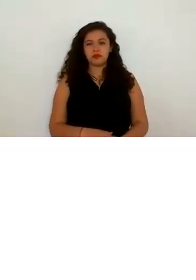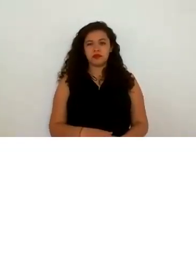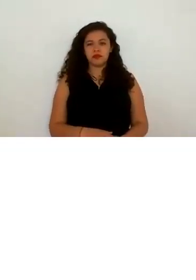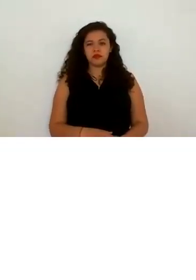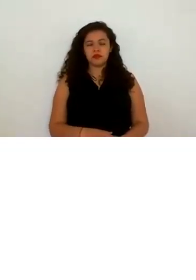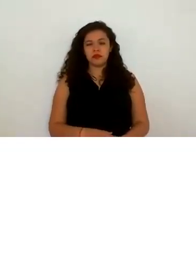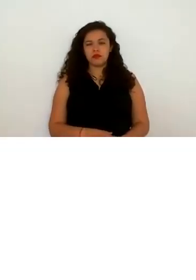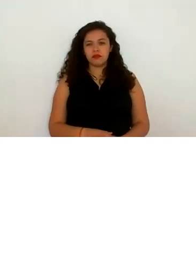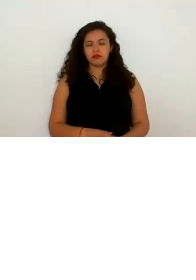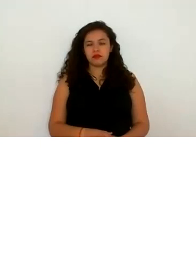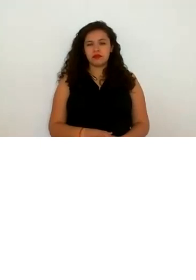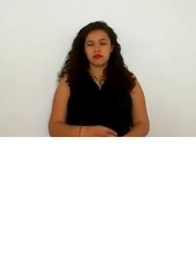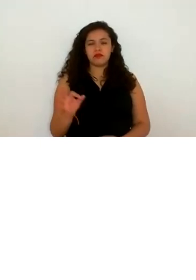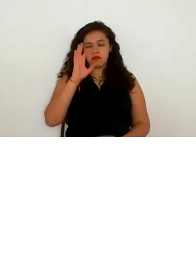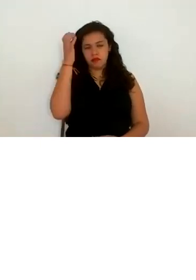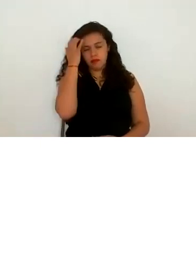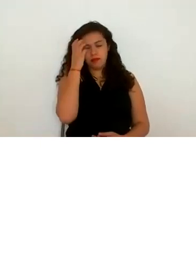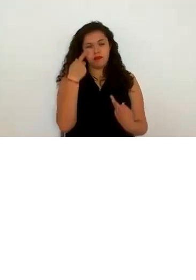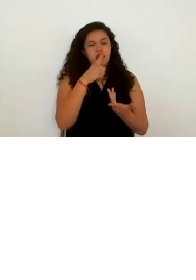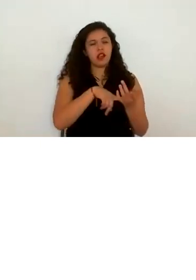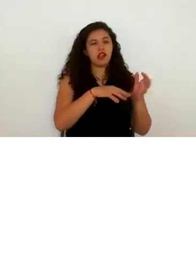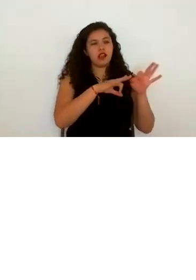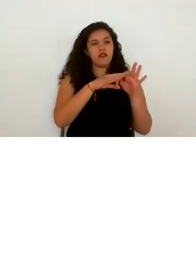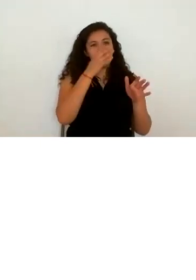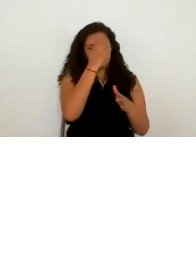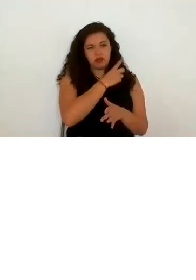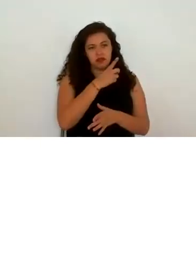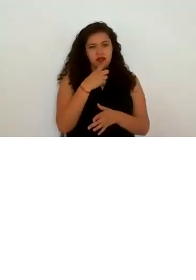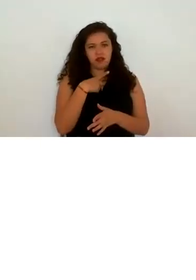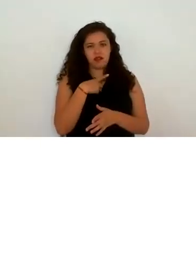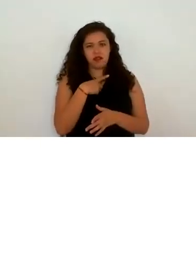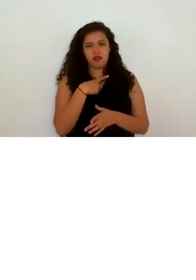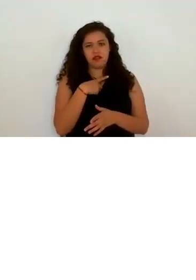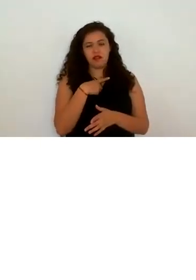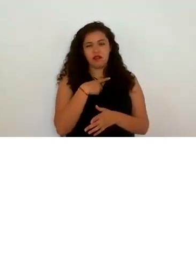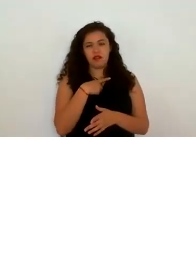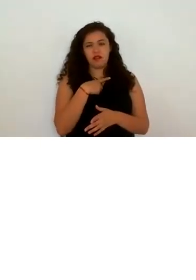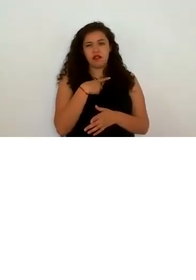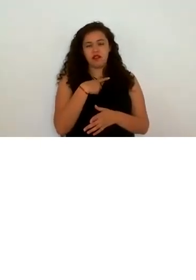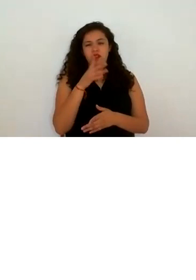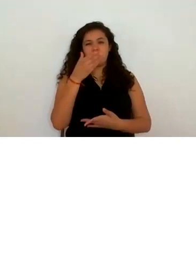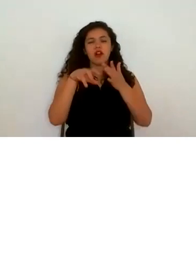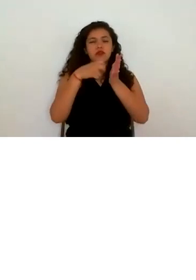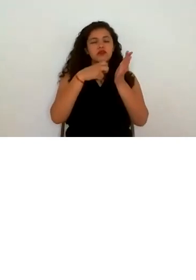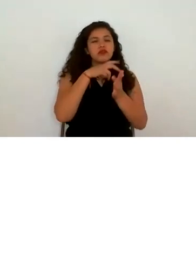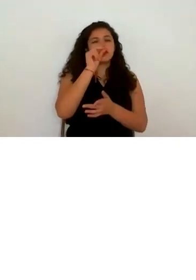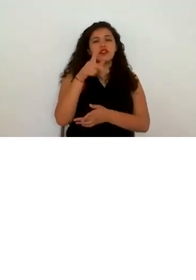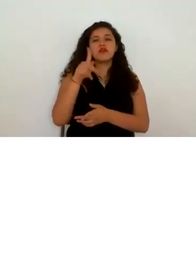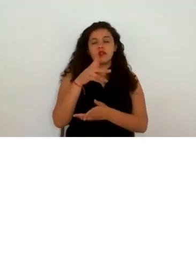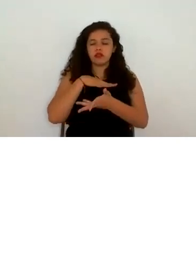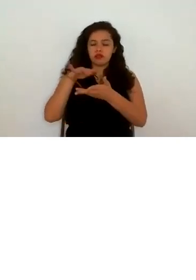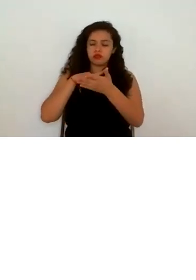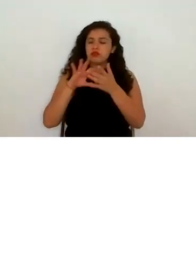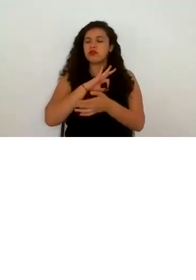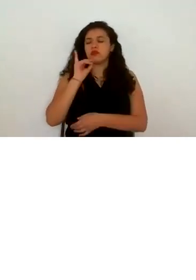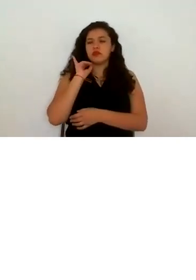el estatus del expediente del trabajador, o diría, no, saben que no me den el acceso como editor, pero sí como lector.